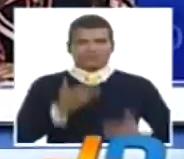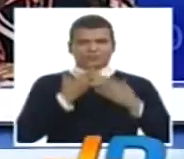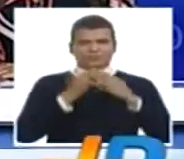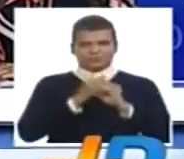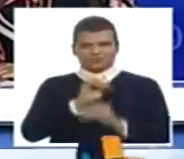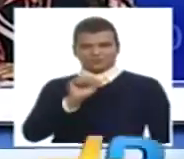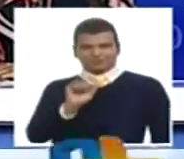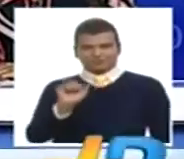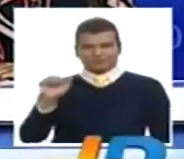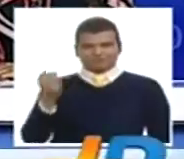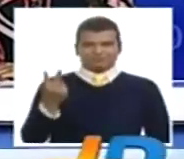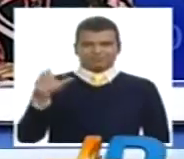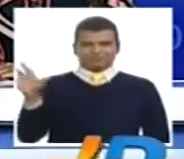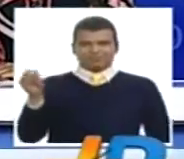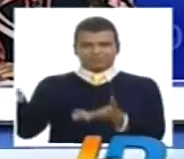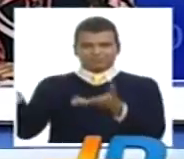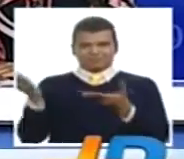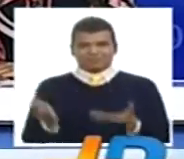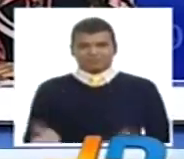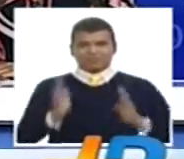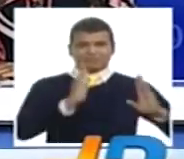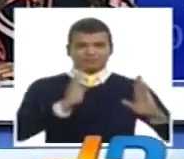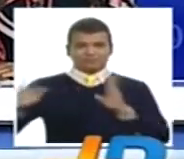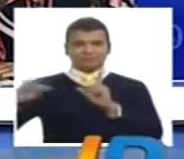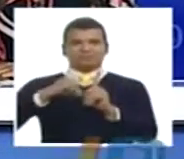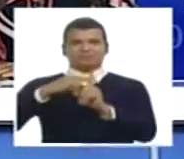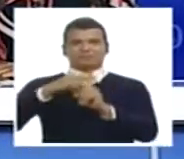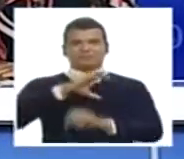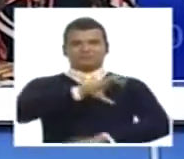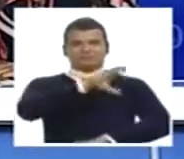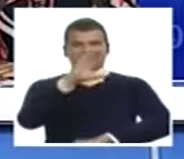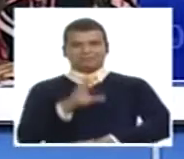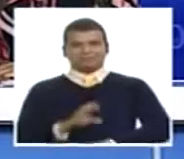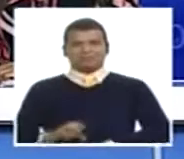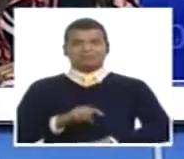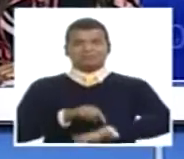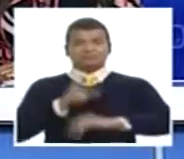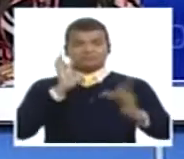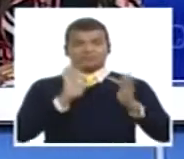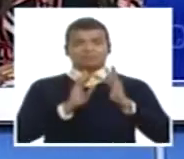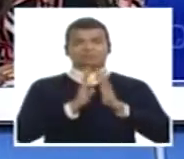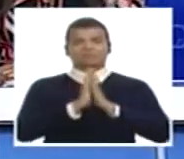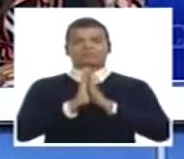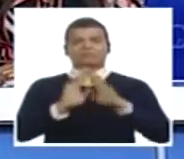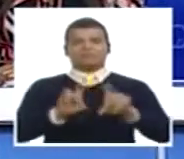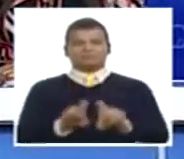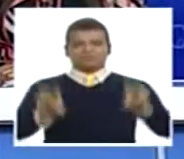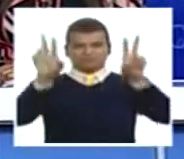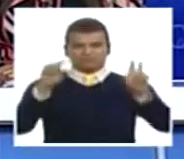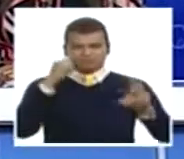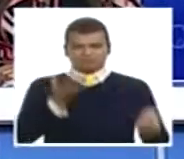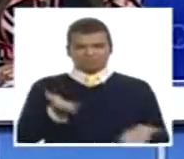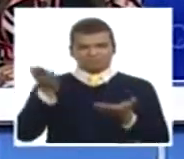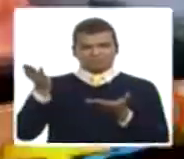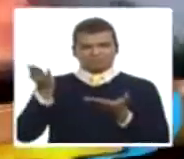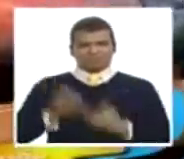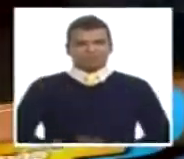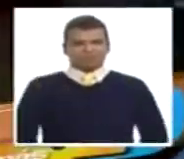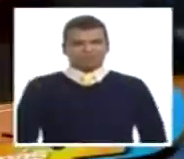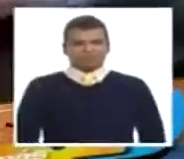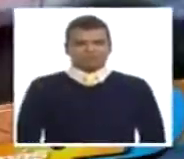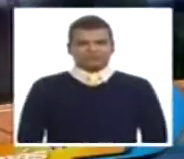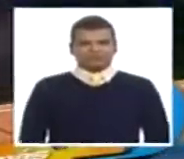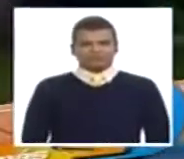Noches. María Fernanda Garnica y Sofi Plaza les damos la bienvenida a la presente emisión de Más Pacífico. Tiempo de noticias y estos son nuestros titulares.